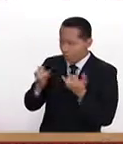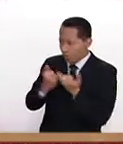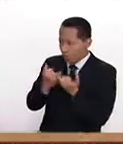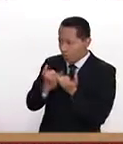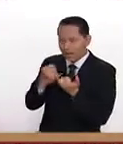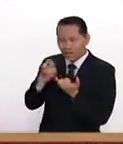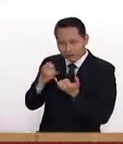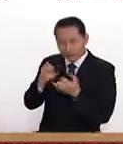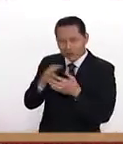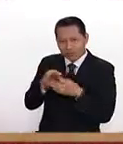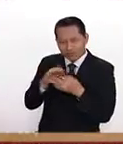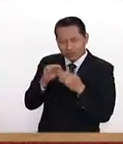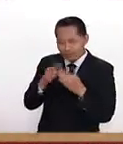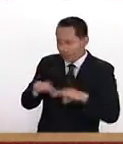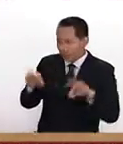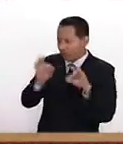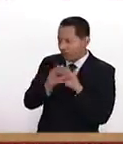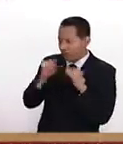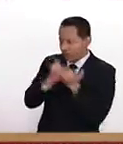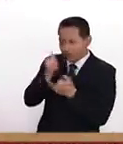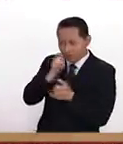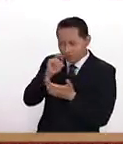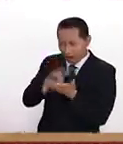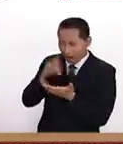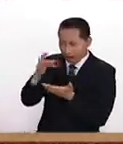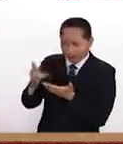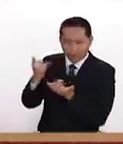datos interesantes como siempre gracias a vosotros